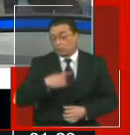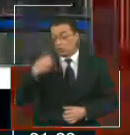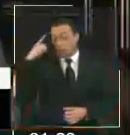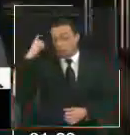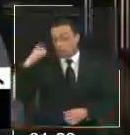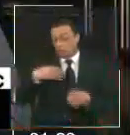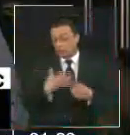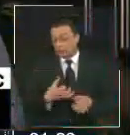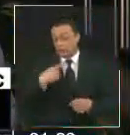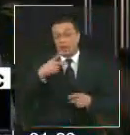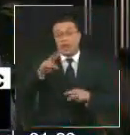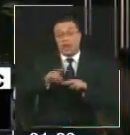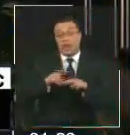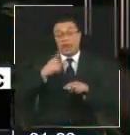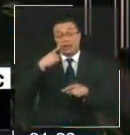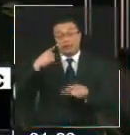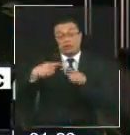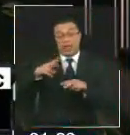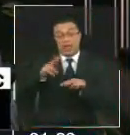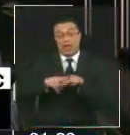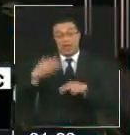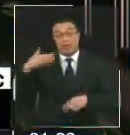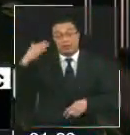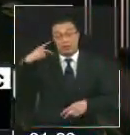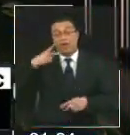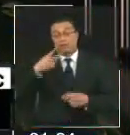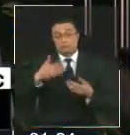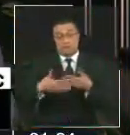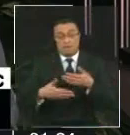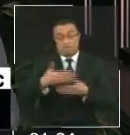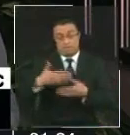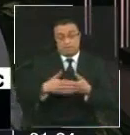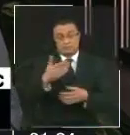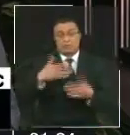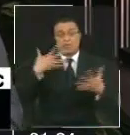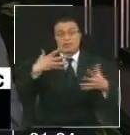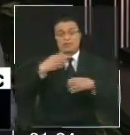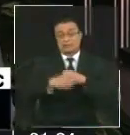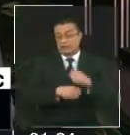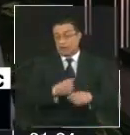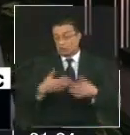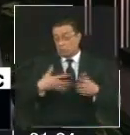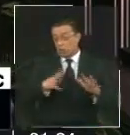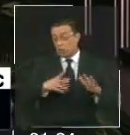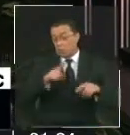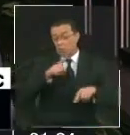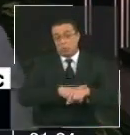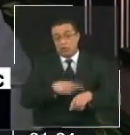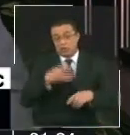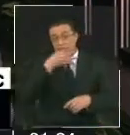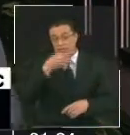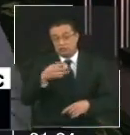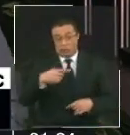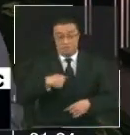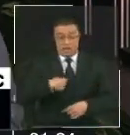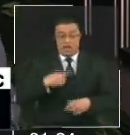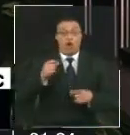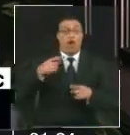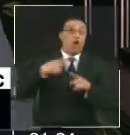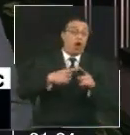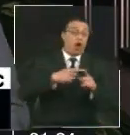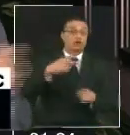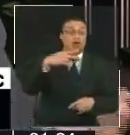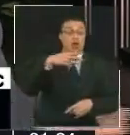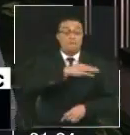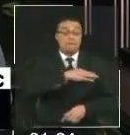hiciéramos la historia antigua y miráramos los recortes de prensa de hace 10 años, también en algún momento se dijo de mí o de cualquier otro ministro de Hacienda